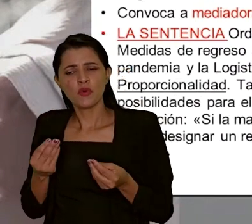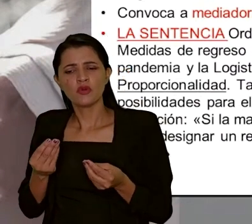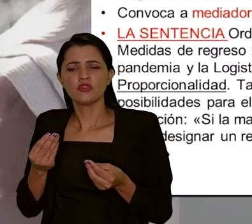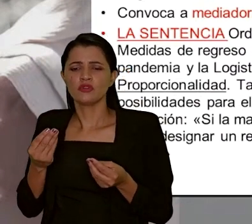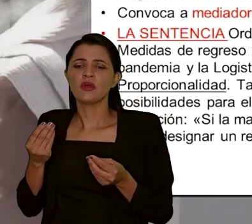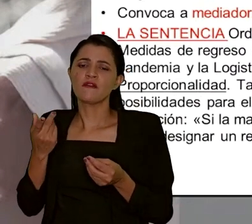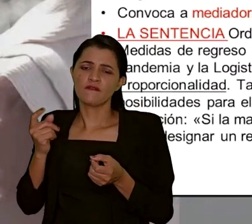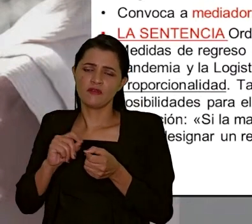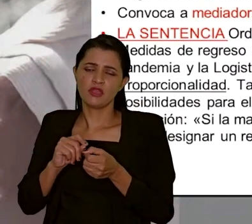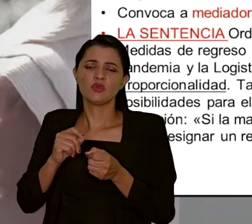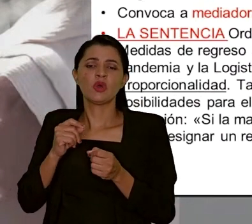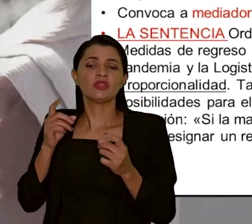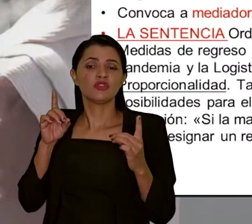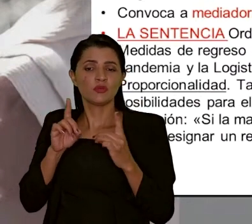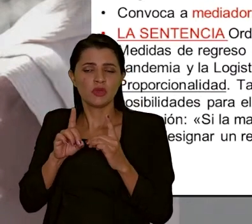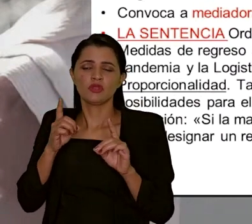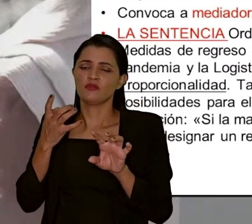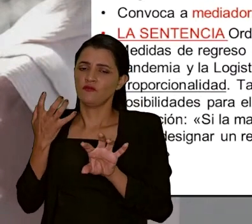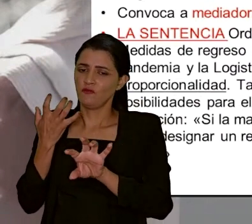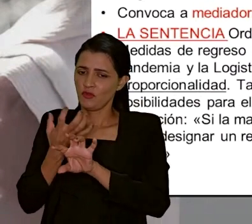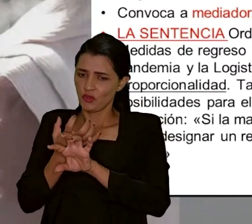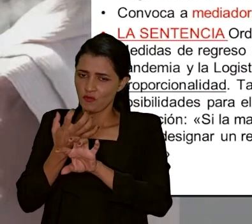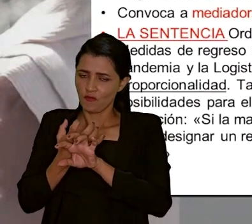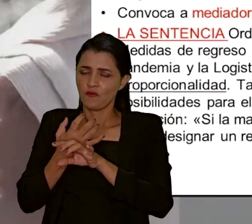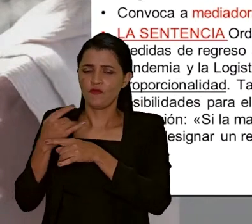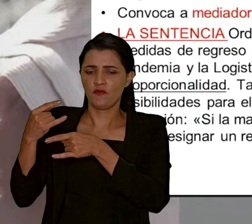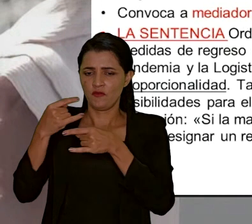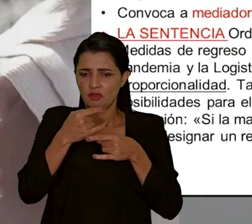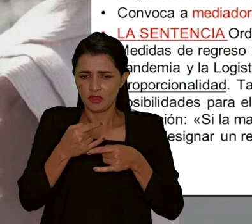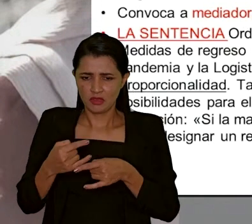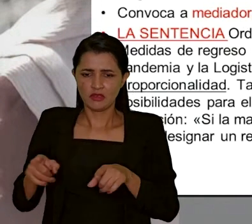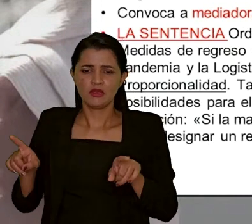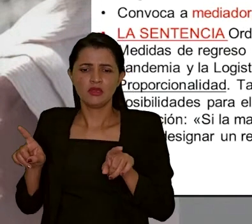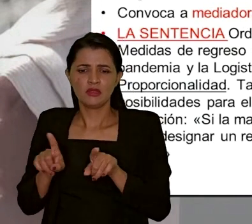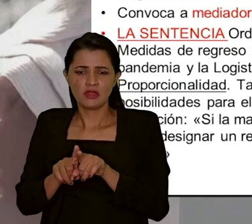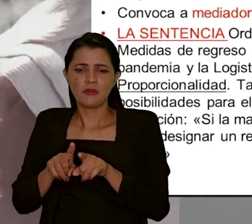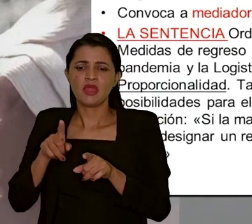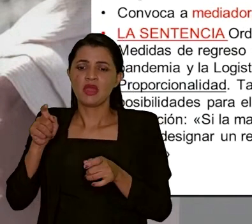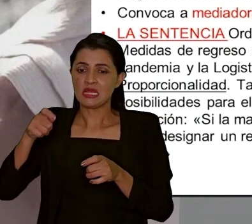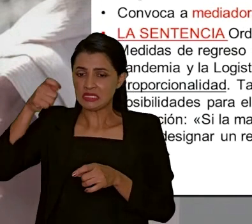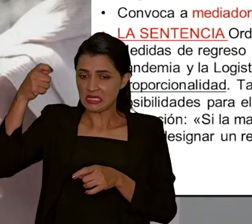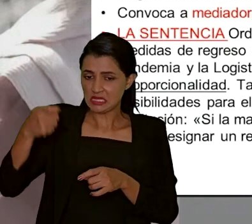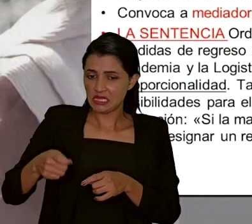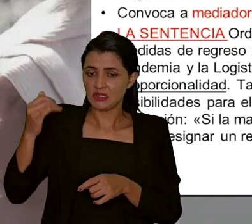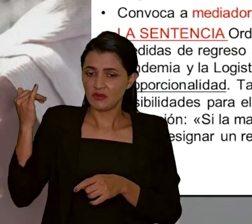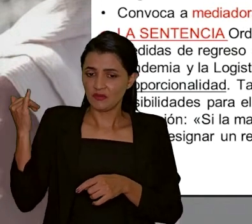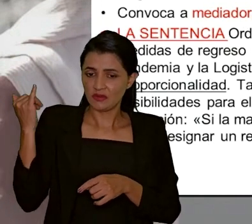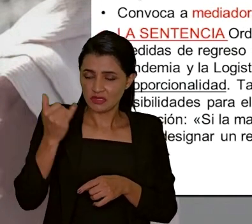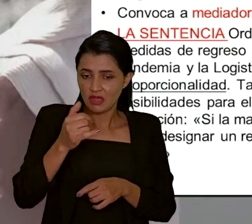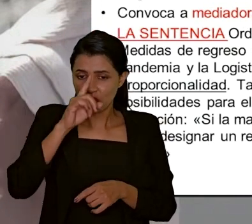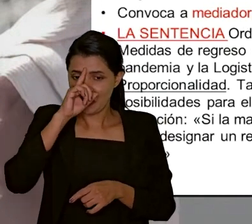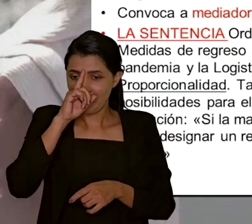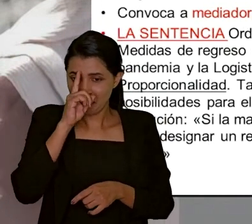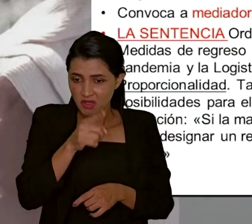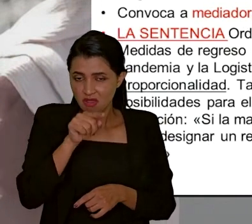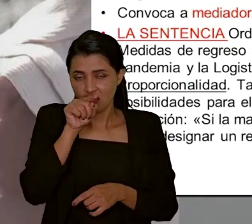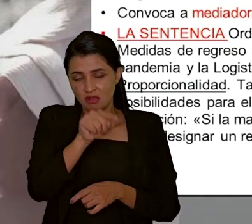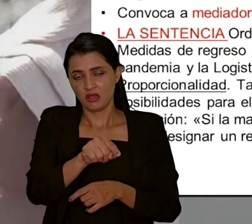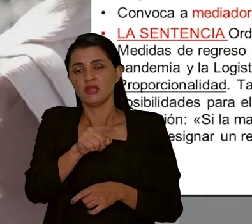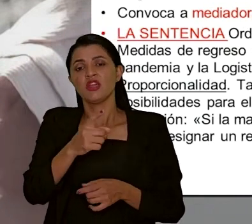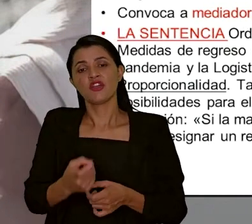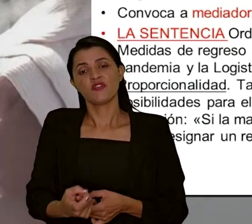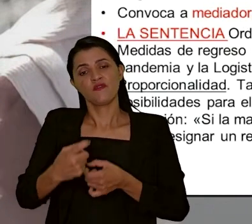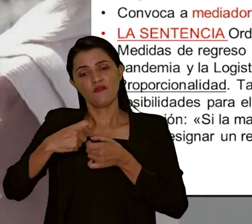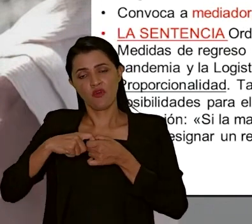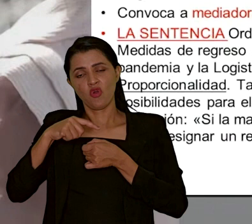el juez a las mediadoras en la ejecución de sentencia. La sentencia ordena la restitución de la niña a Chile, ordena las